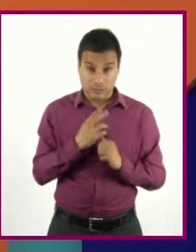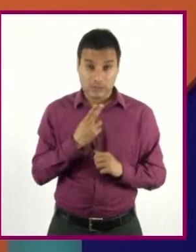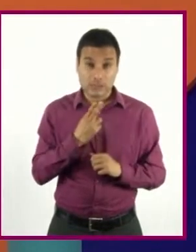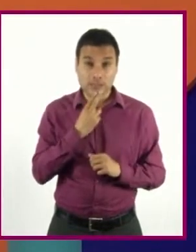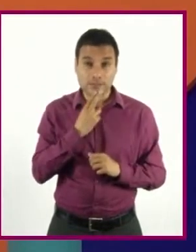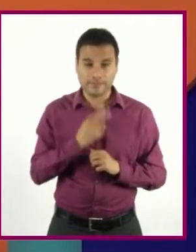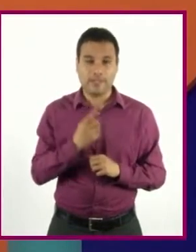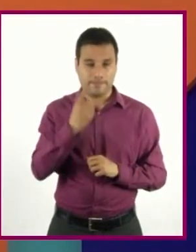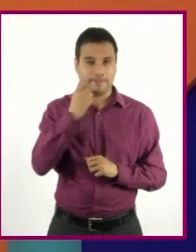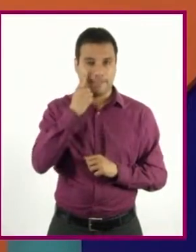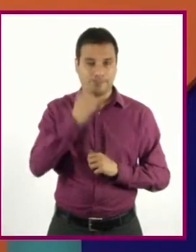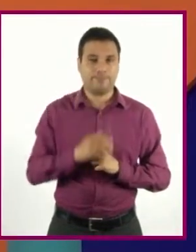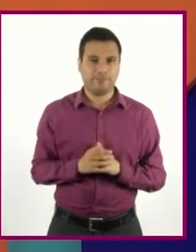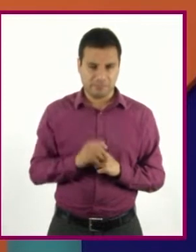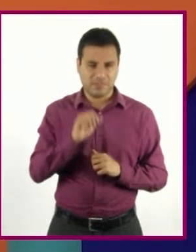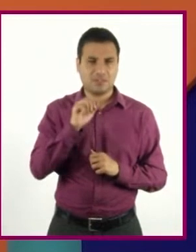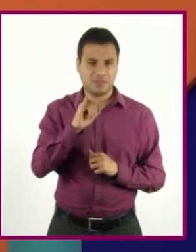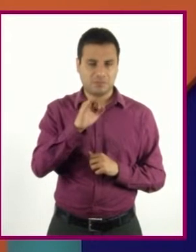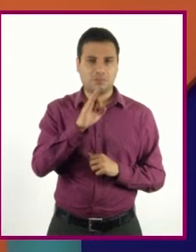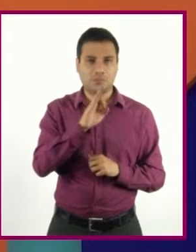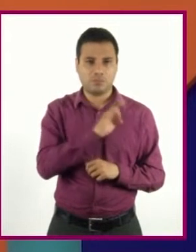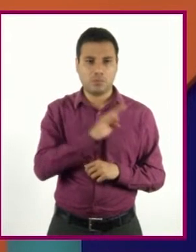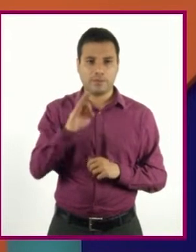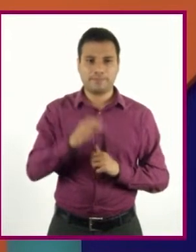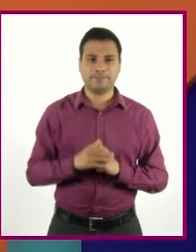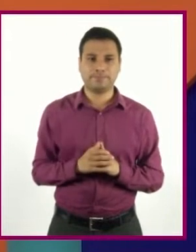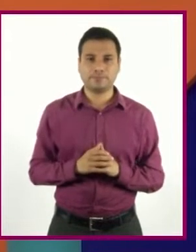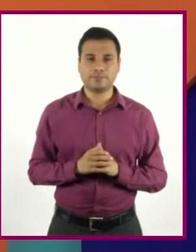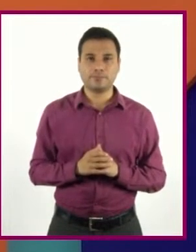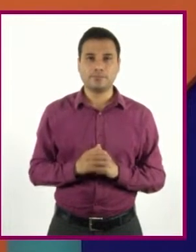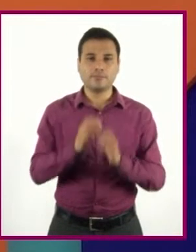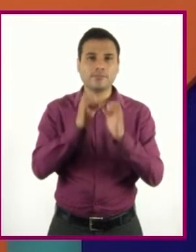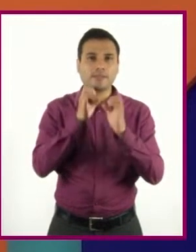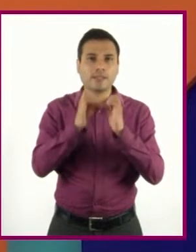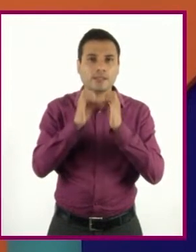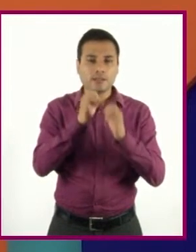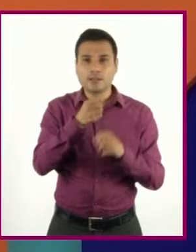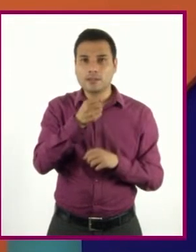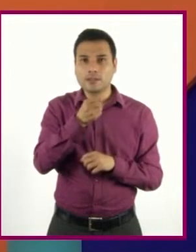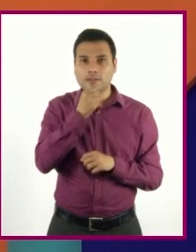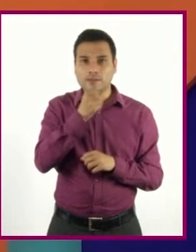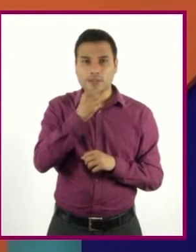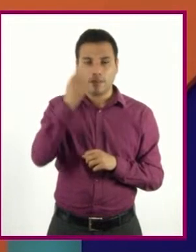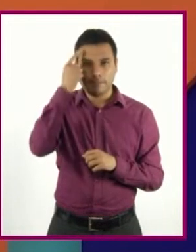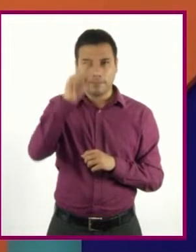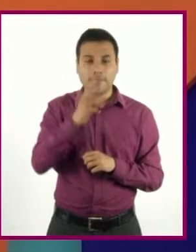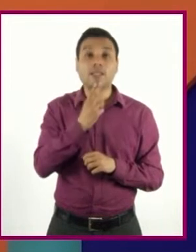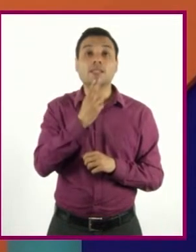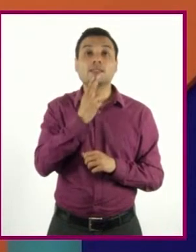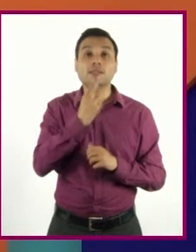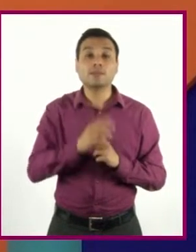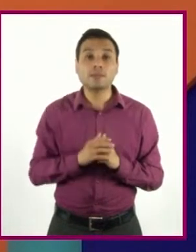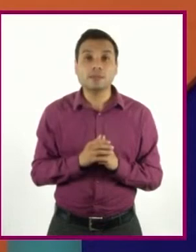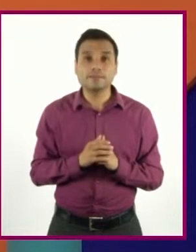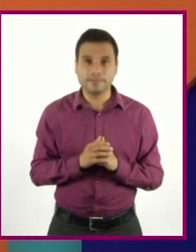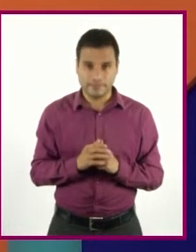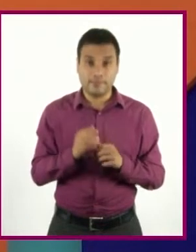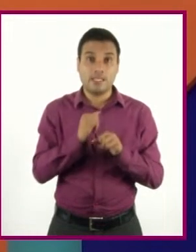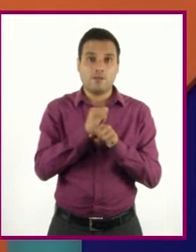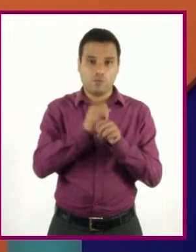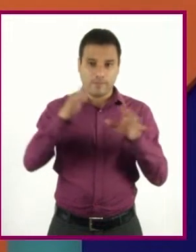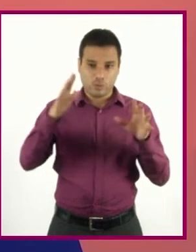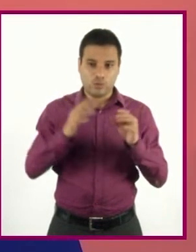segunda. Claro que se puede. Una de las funciones de la entrevista es la de adquirir y dar a conocer